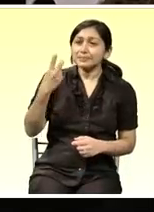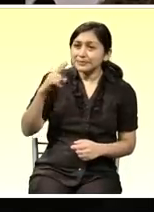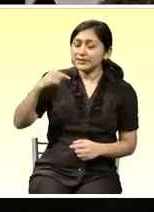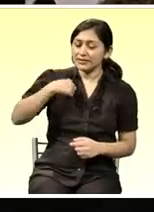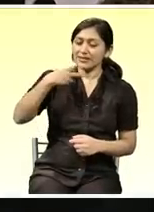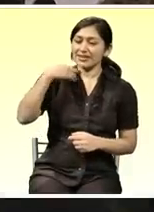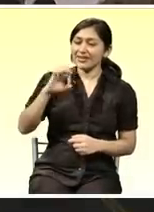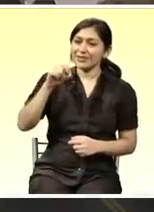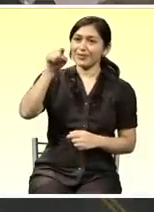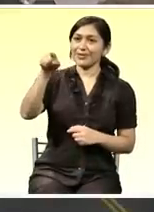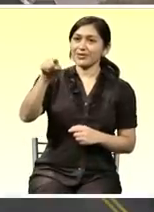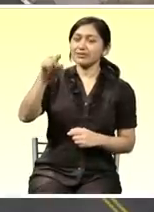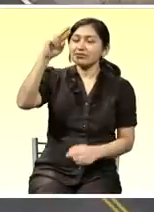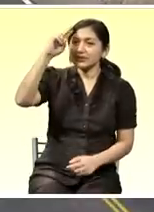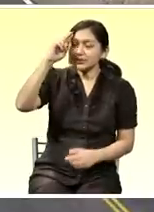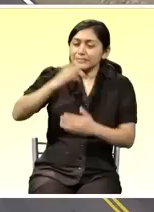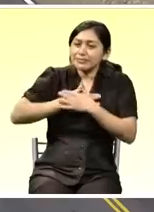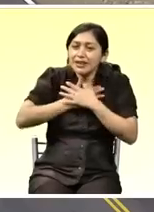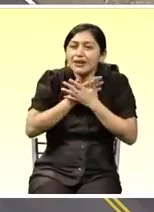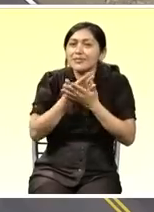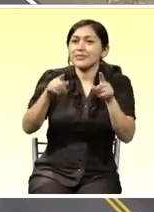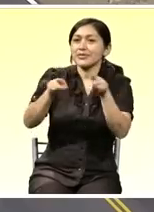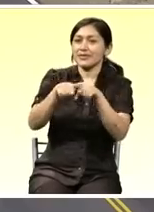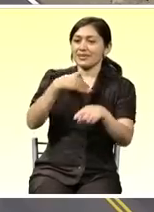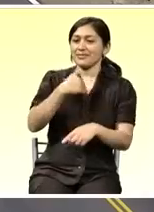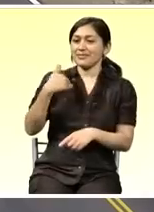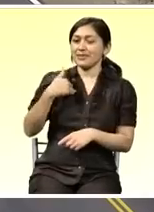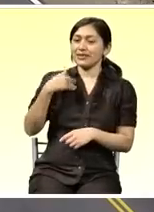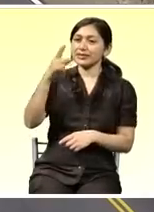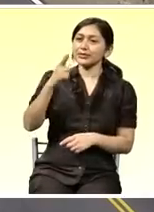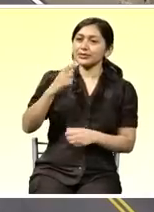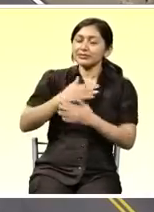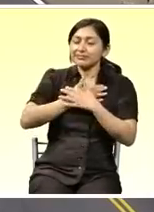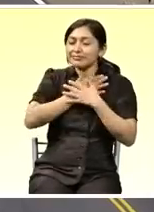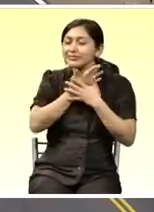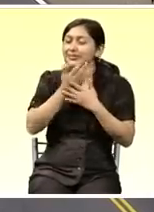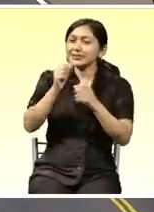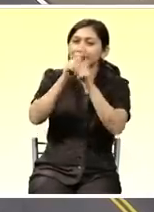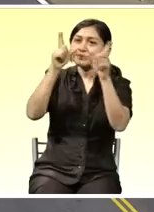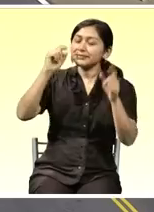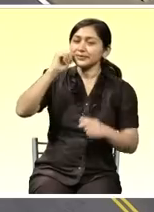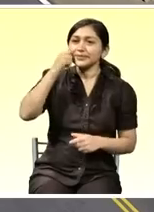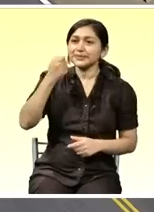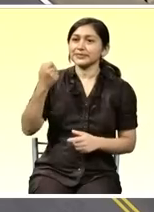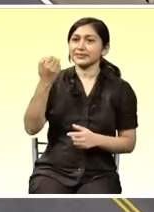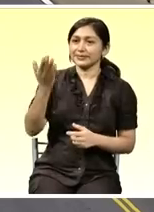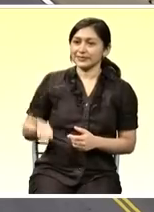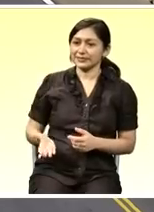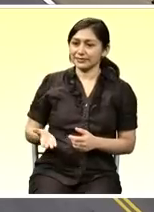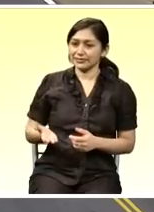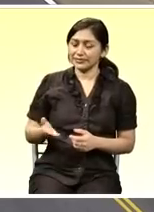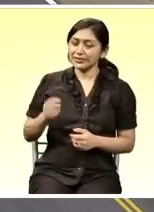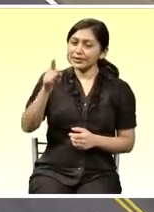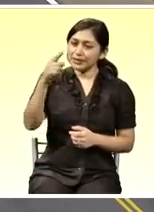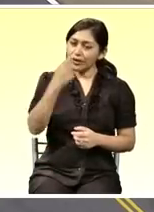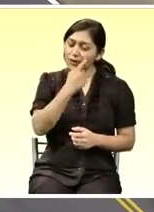tuyo y te venero y amo como a madre amorosa y admirable. Creo que si en mí empleas